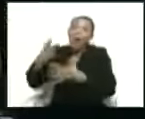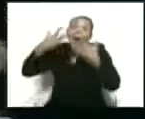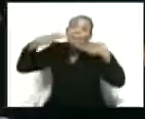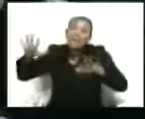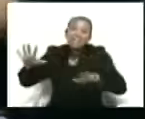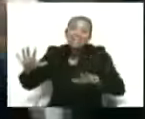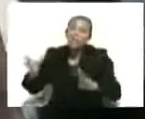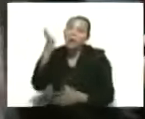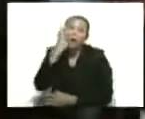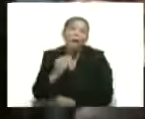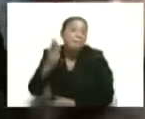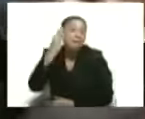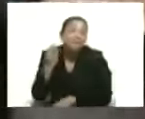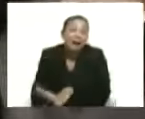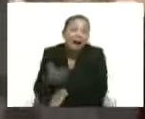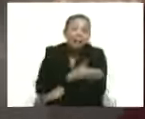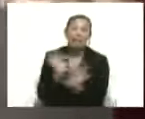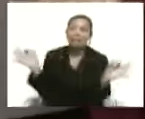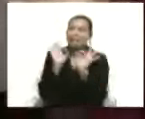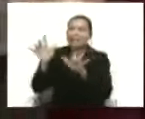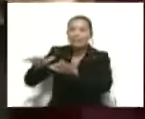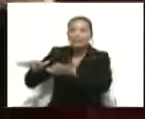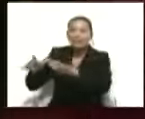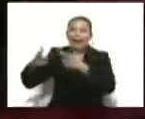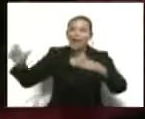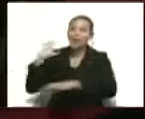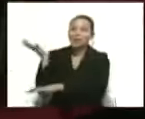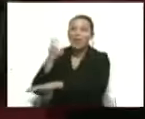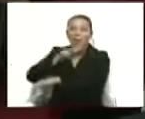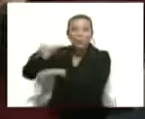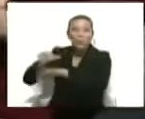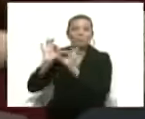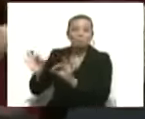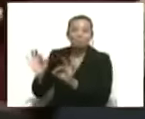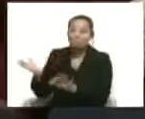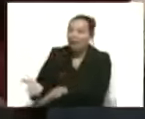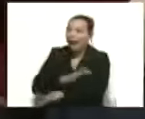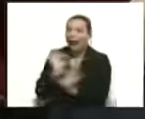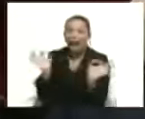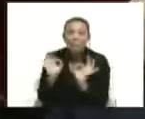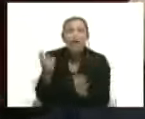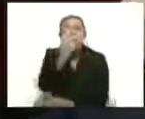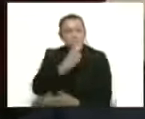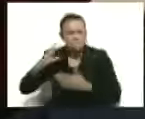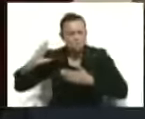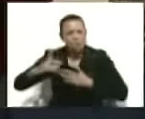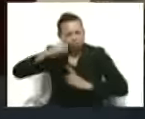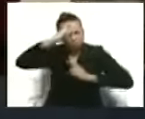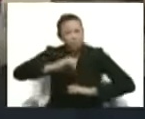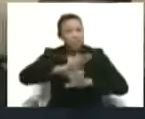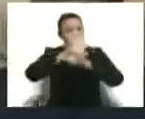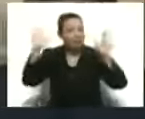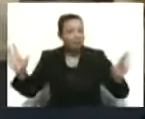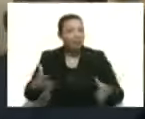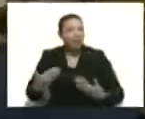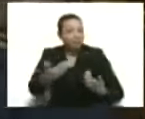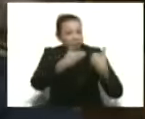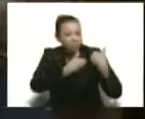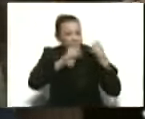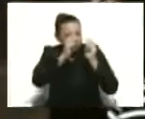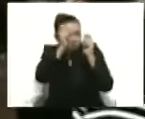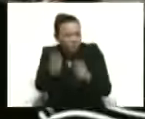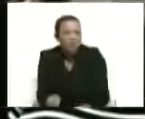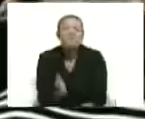haber tenido experiencia previa como secretario en estas lides. Cumplió de manera brillante con la función que se le